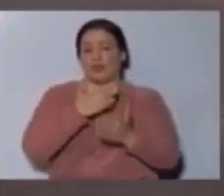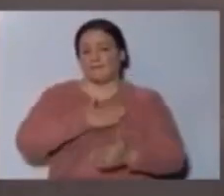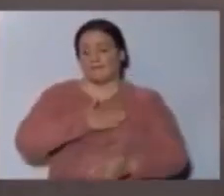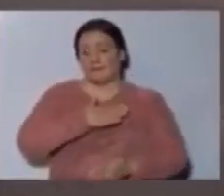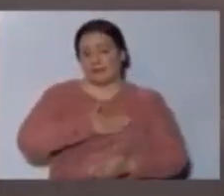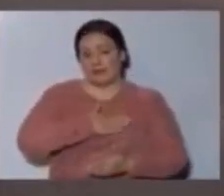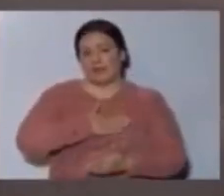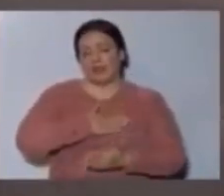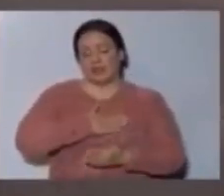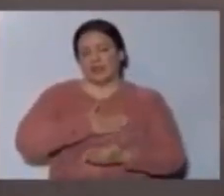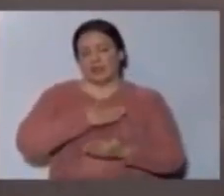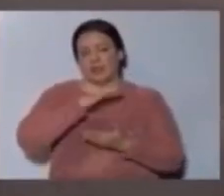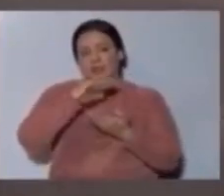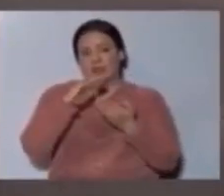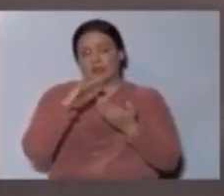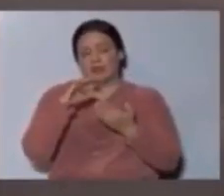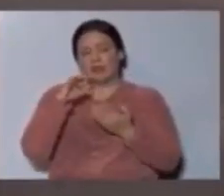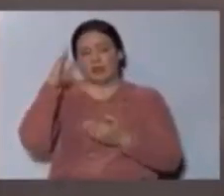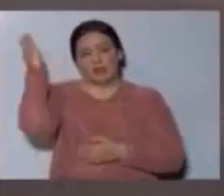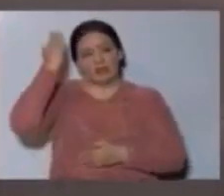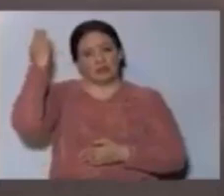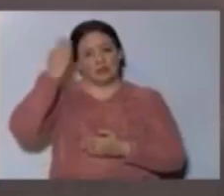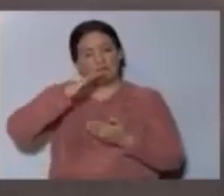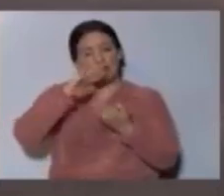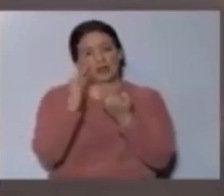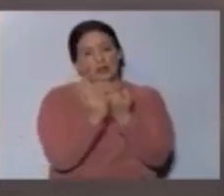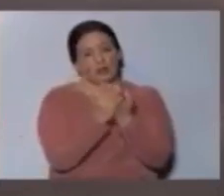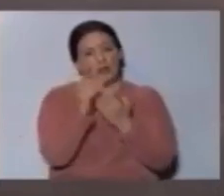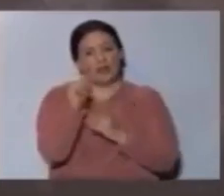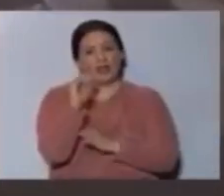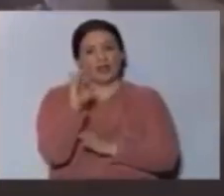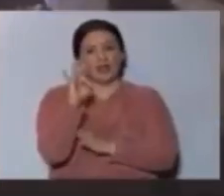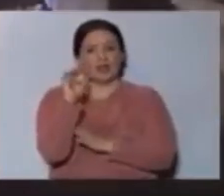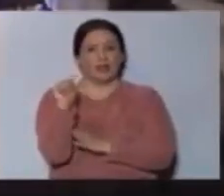se pueda incorporar en el acta. Señor diputado